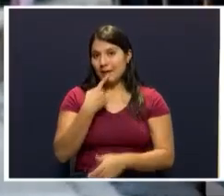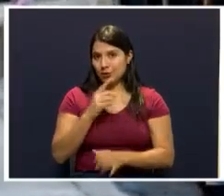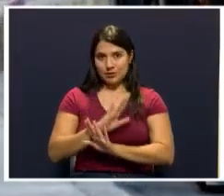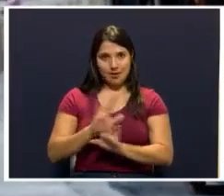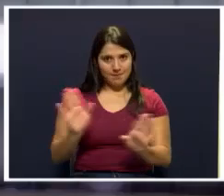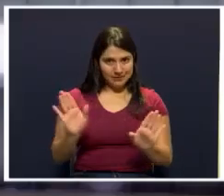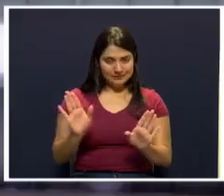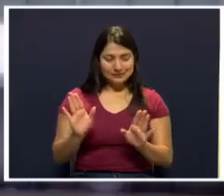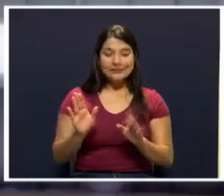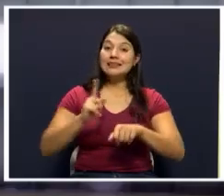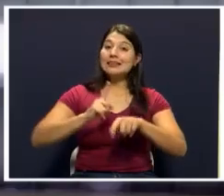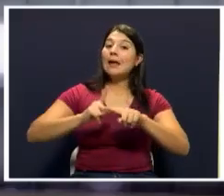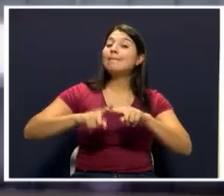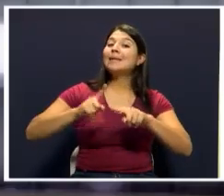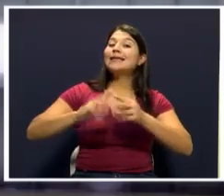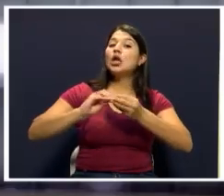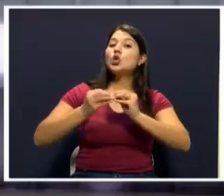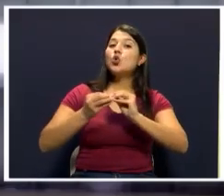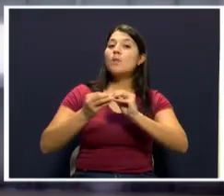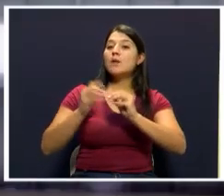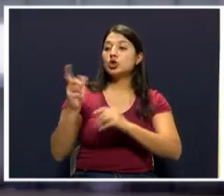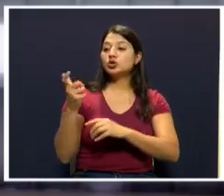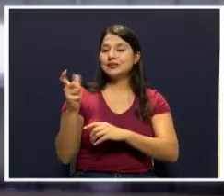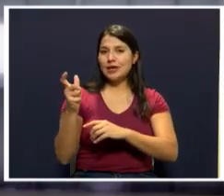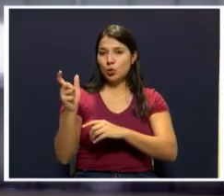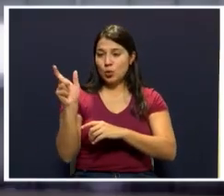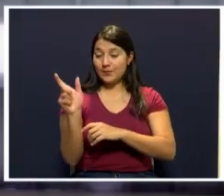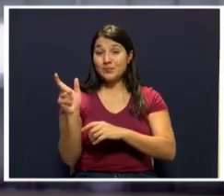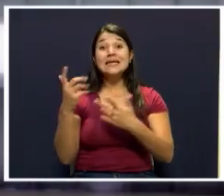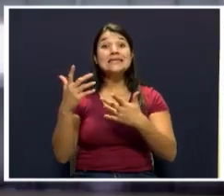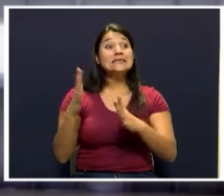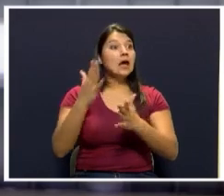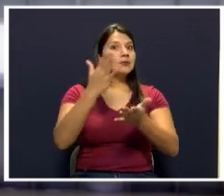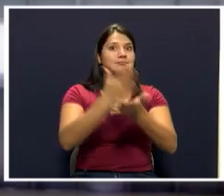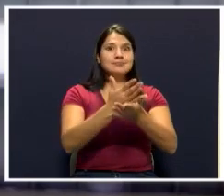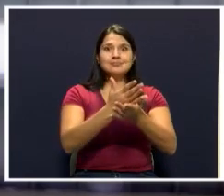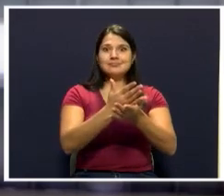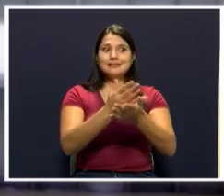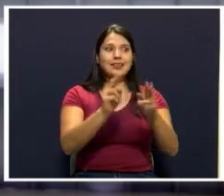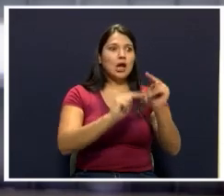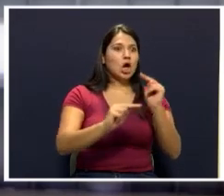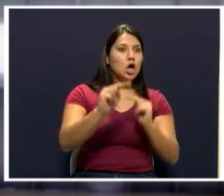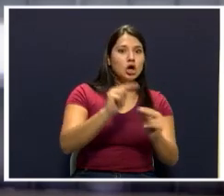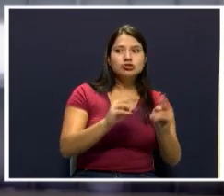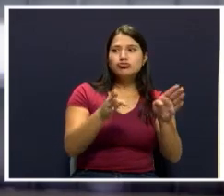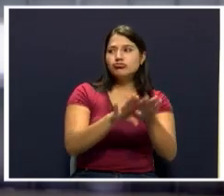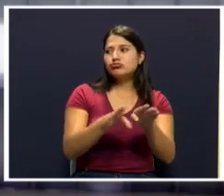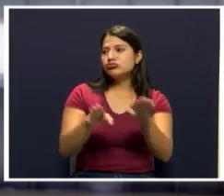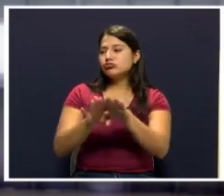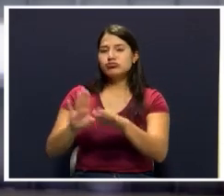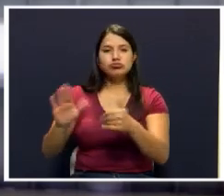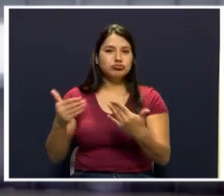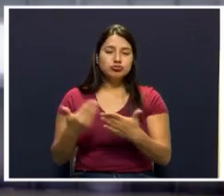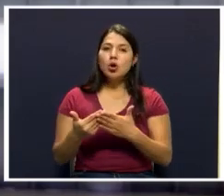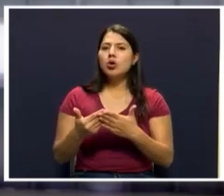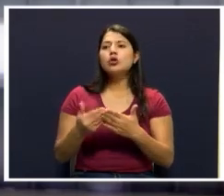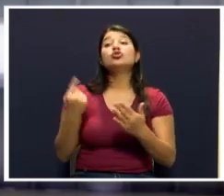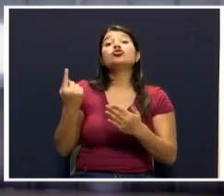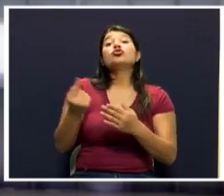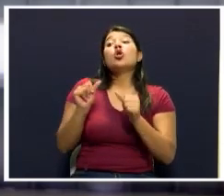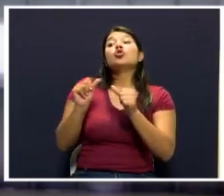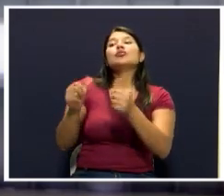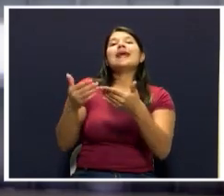Se ha paralizado gran parte de la actividad económica y solo han quedado funcionando o en operación aquellas cadenas de